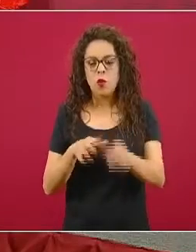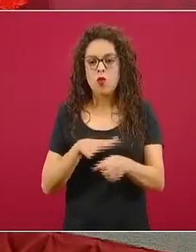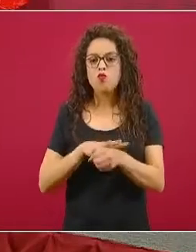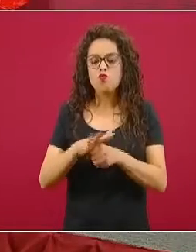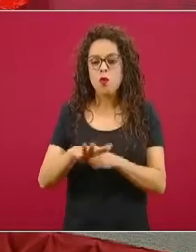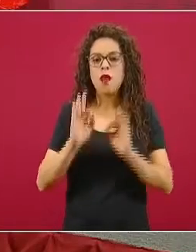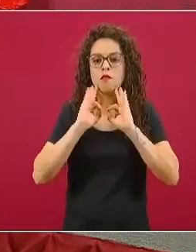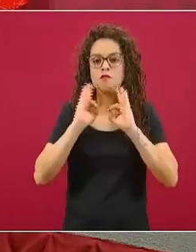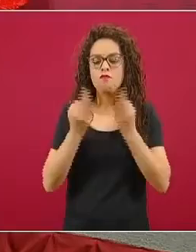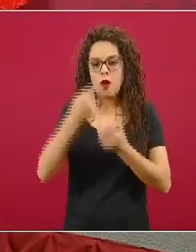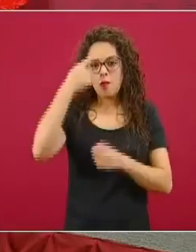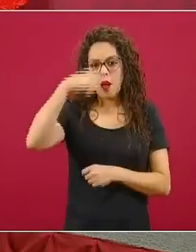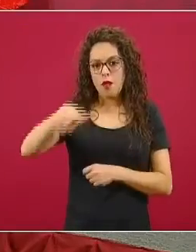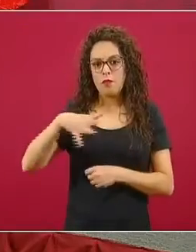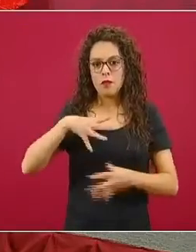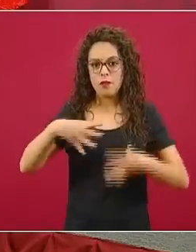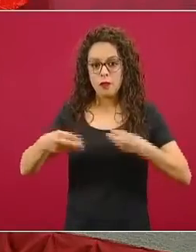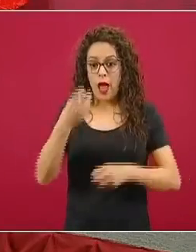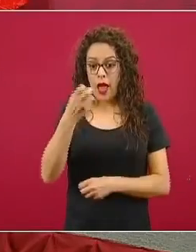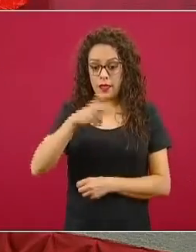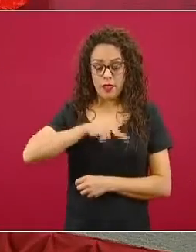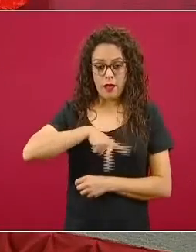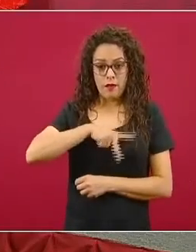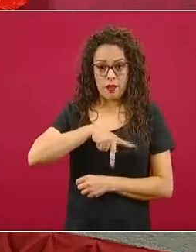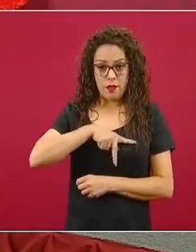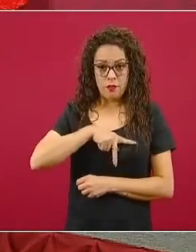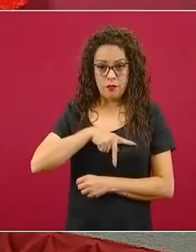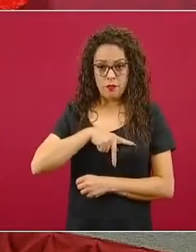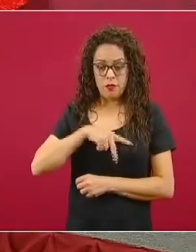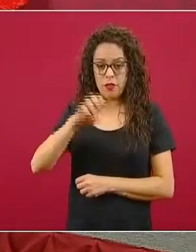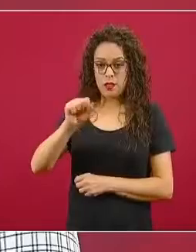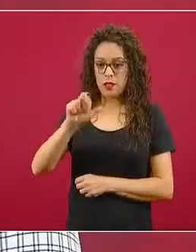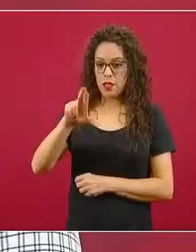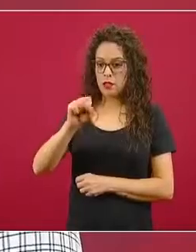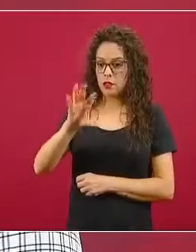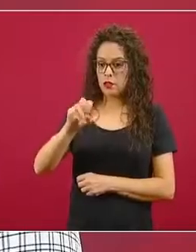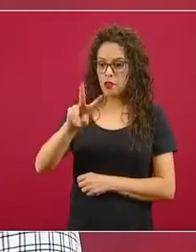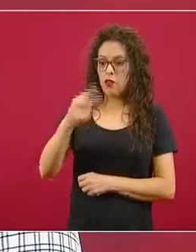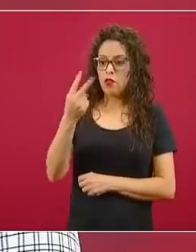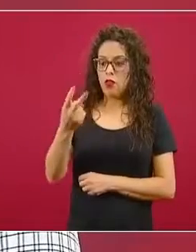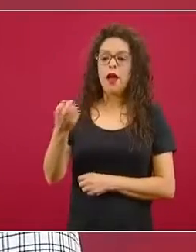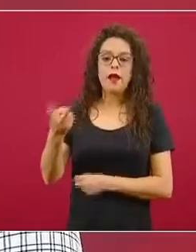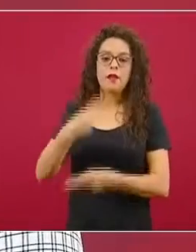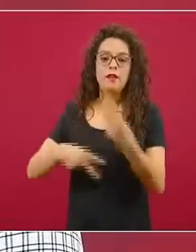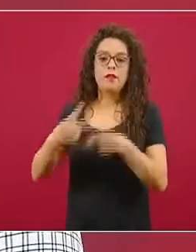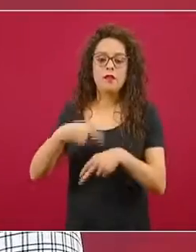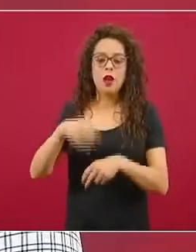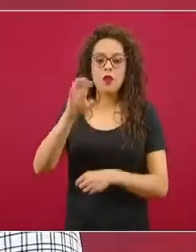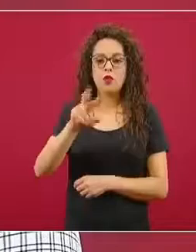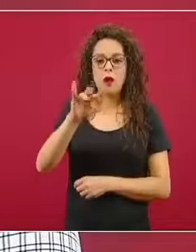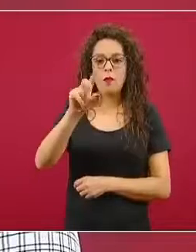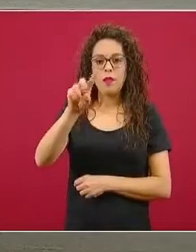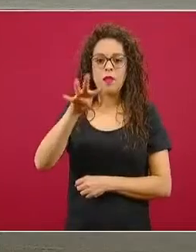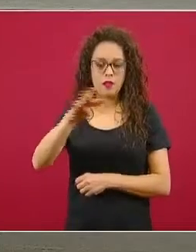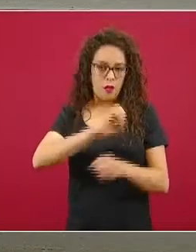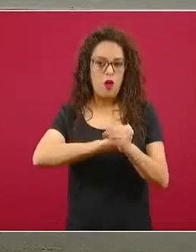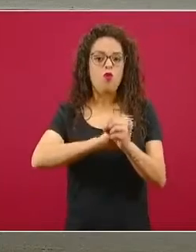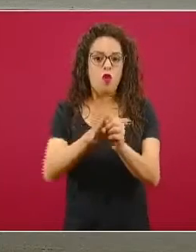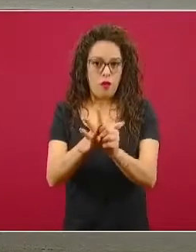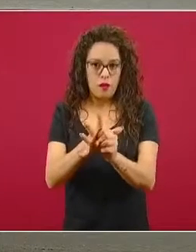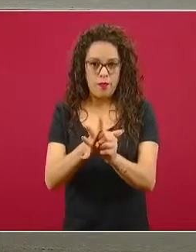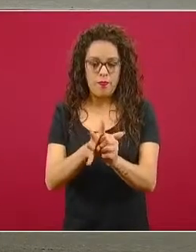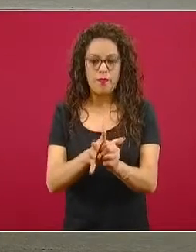de transmisión de este virus SARS-CoV-2 generador de COVID-19. Y por lo tanto se tiene